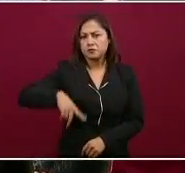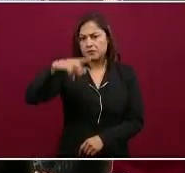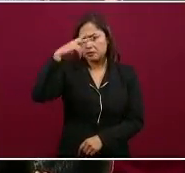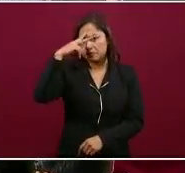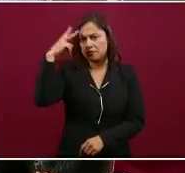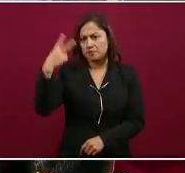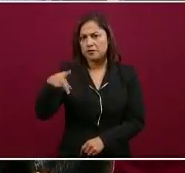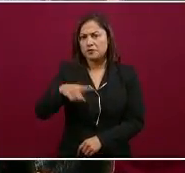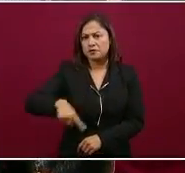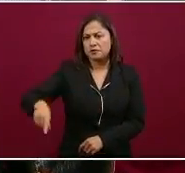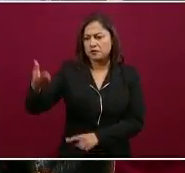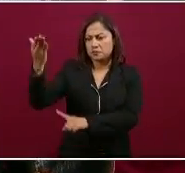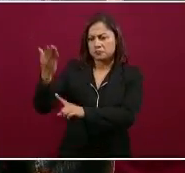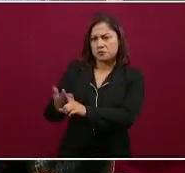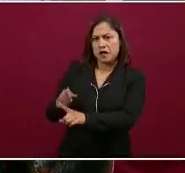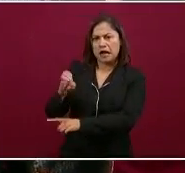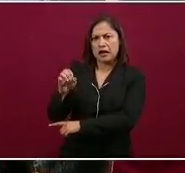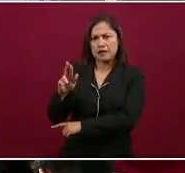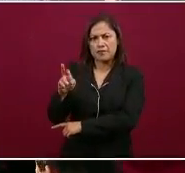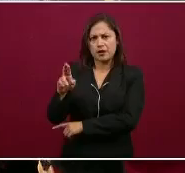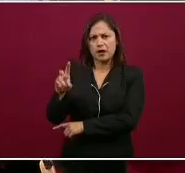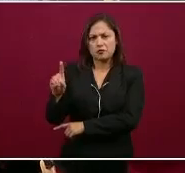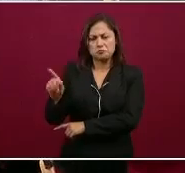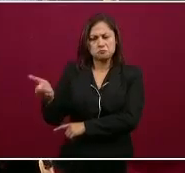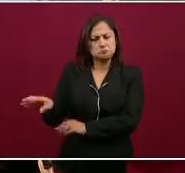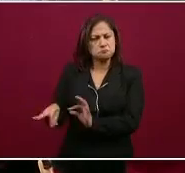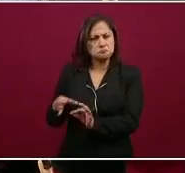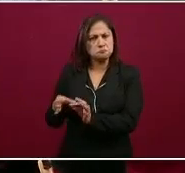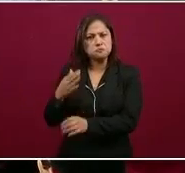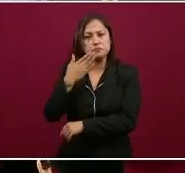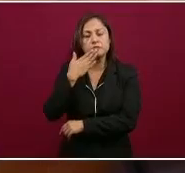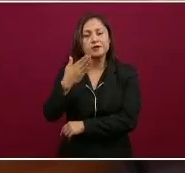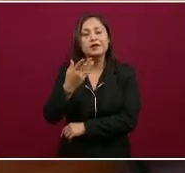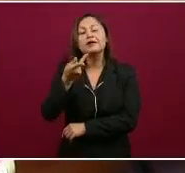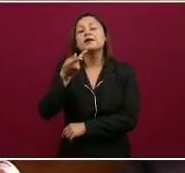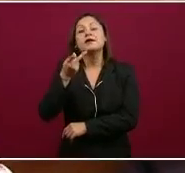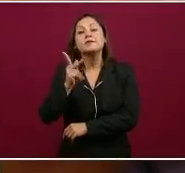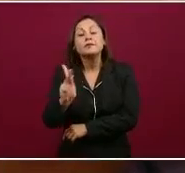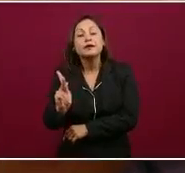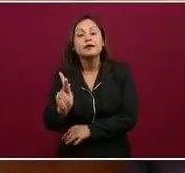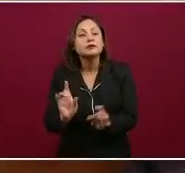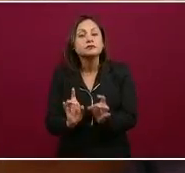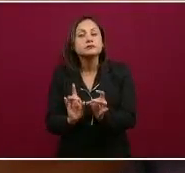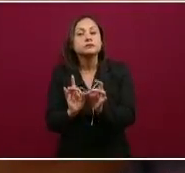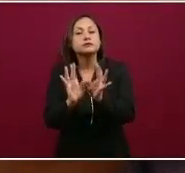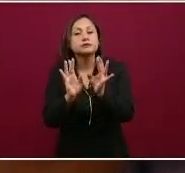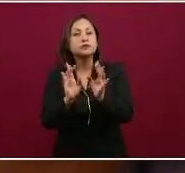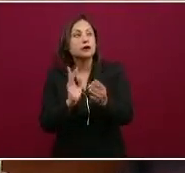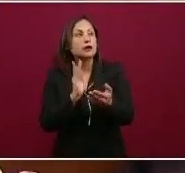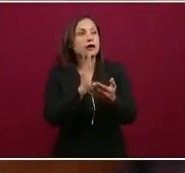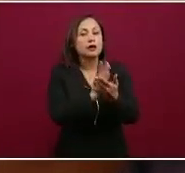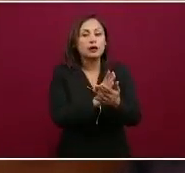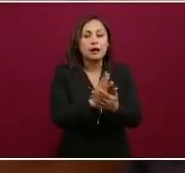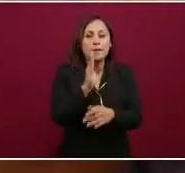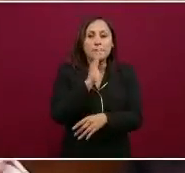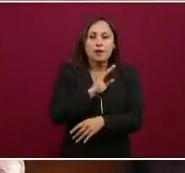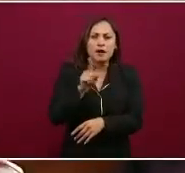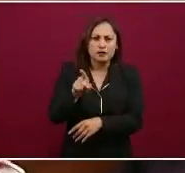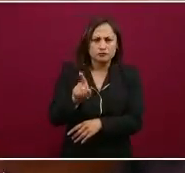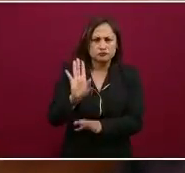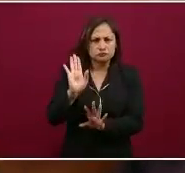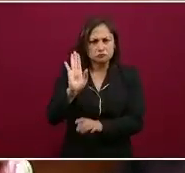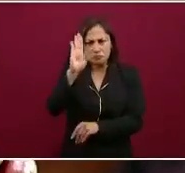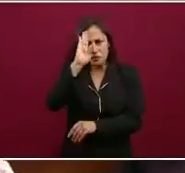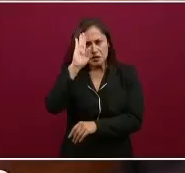Sabemos de su capacidad. Sin embargo, ¿tienen un plan B o si es necesario, presidente, usted está dispuesto a